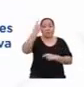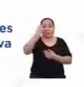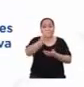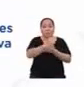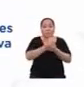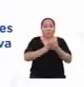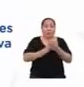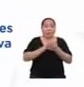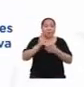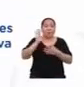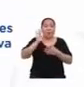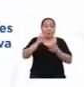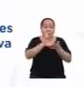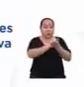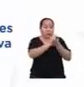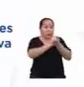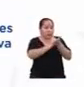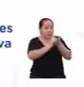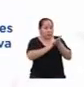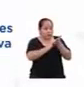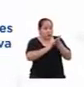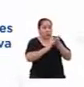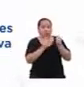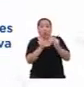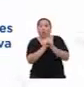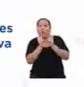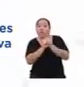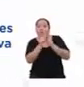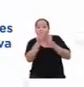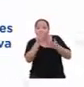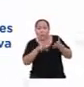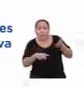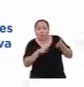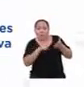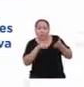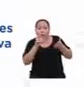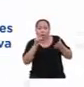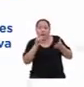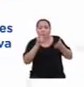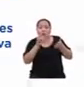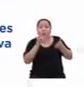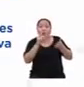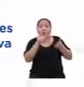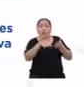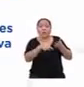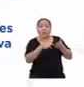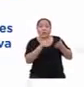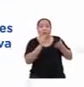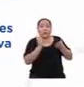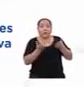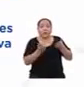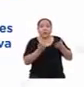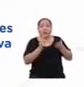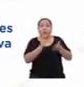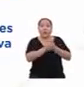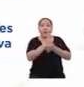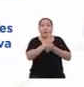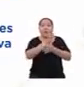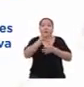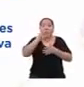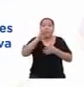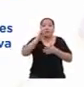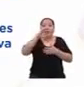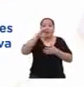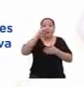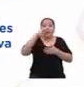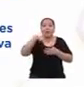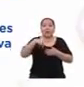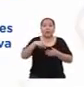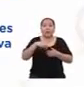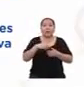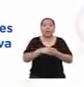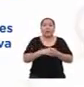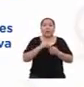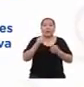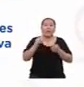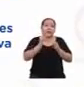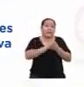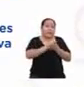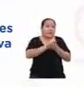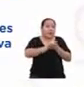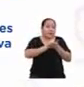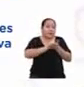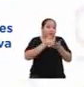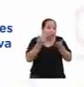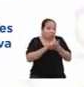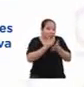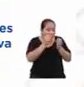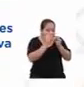texto con la ficha de revisión. Identifica los puntos en los cuales puedes mejorar y escribe una nueva